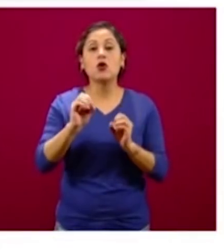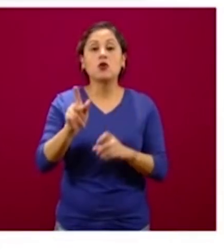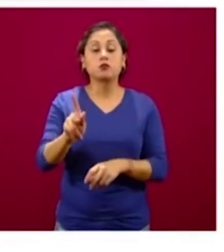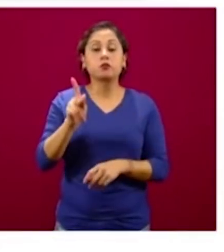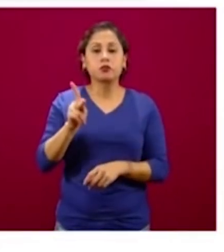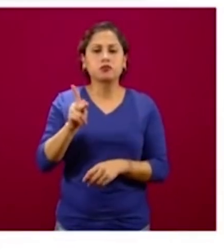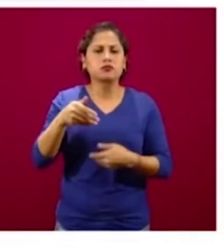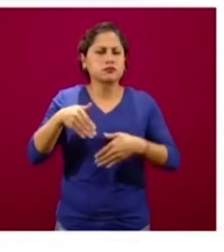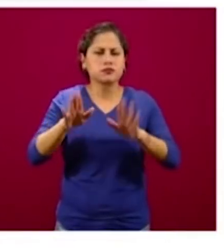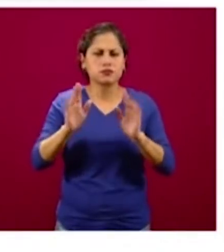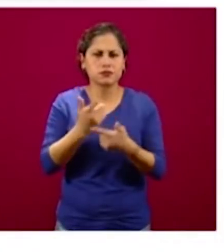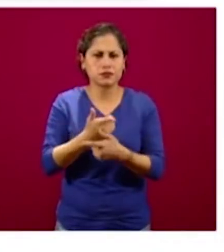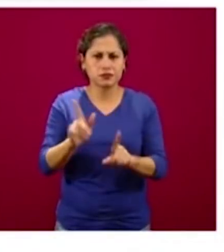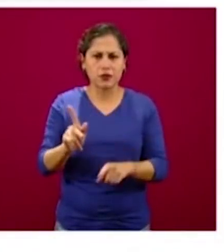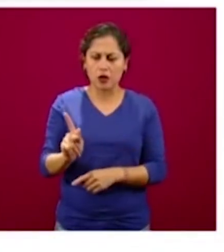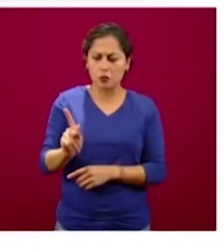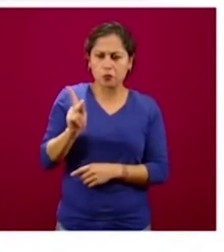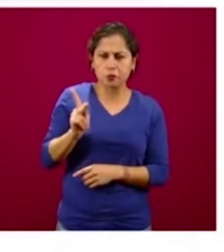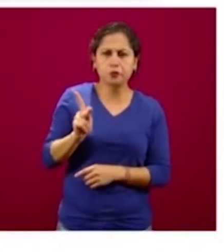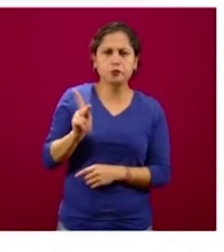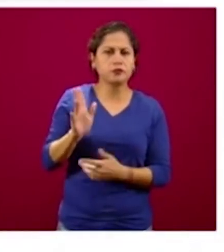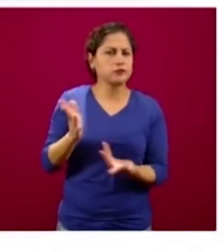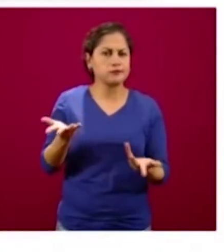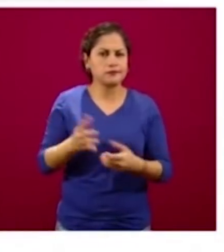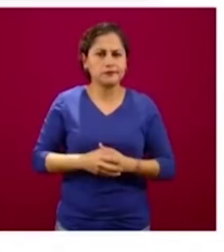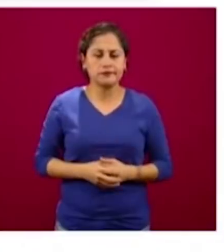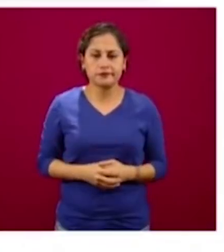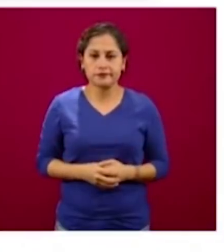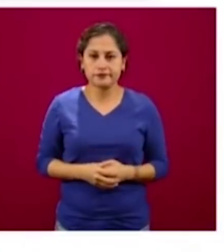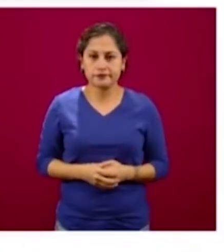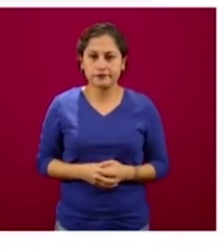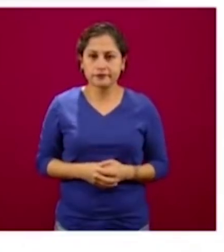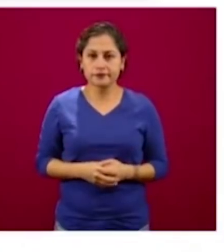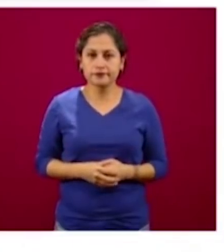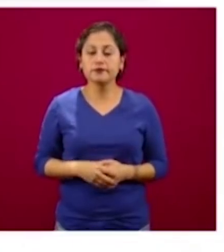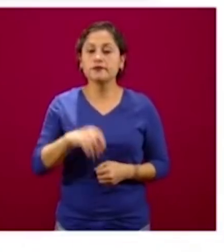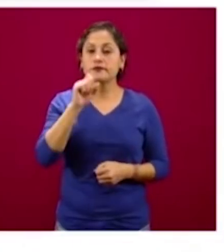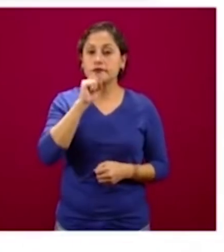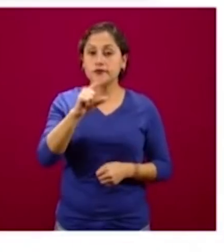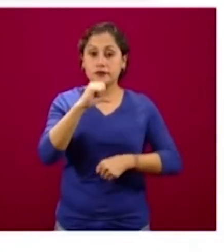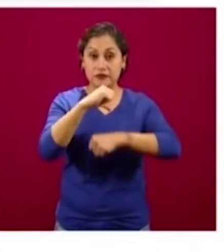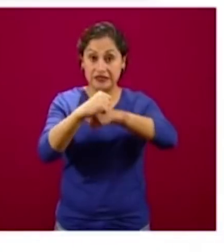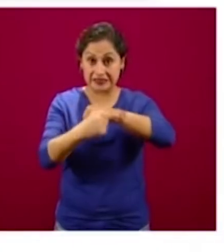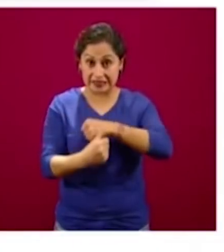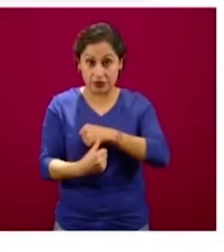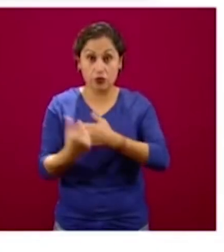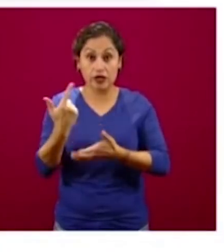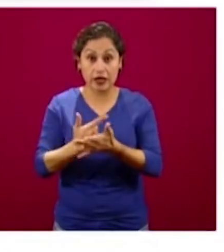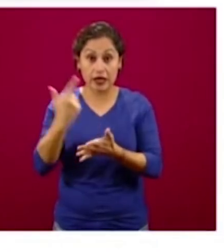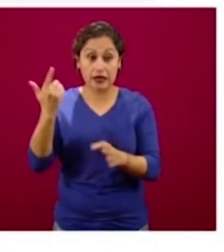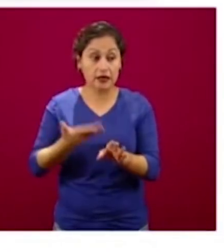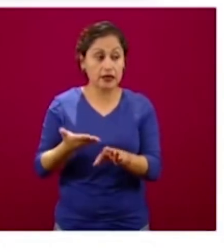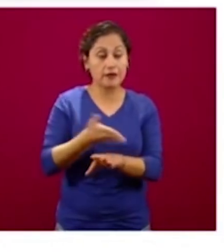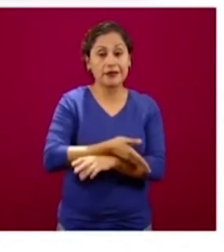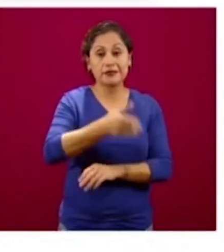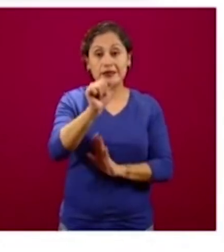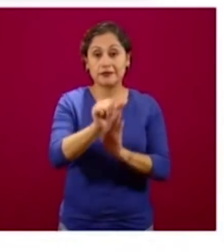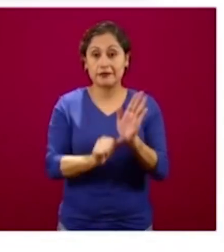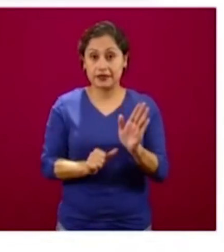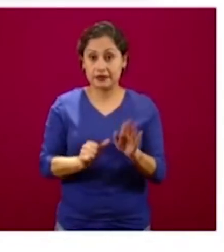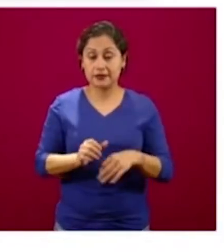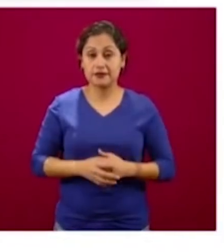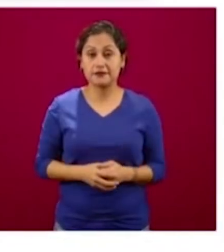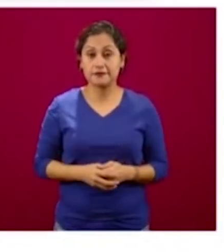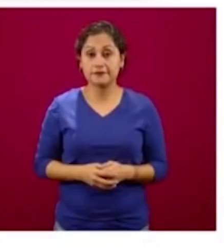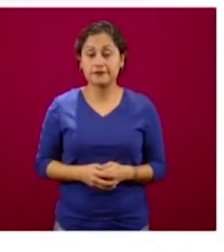sangre. No es una limitante para tal acto. No haber tenido cirugía mayor en los últimos 6 meses previos a la donación